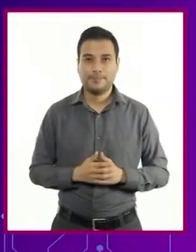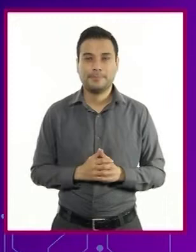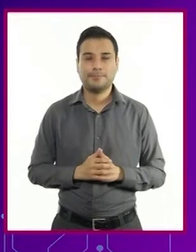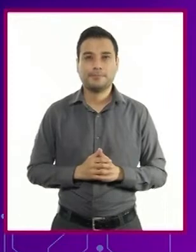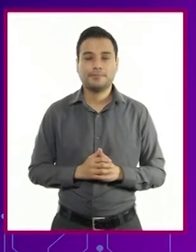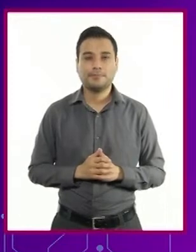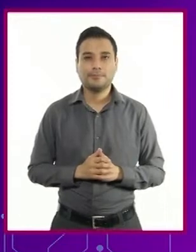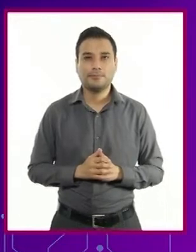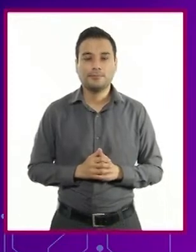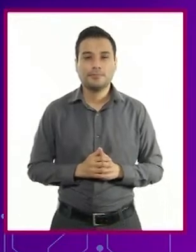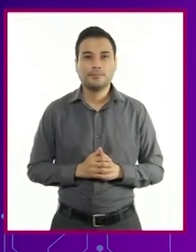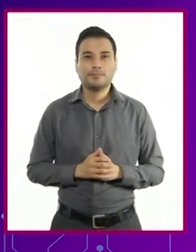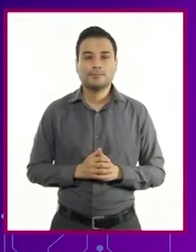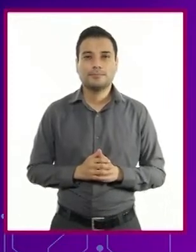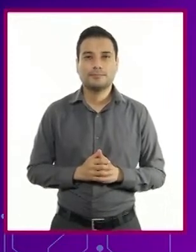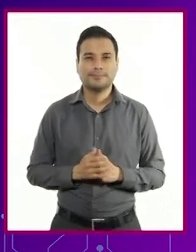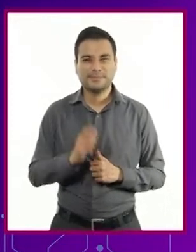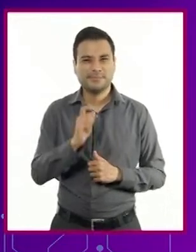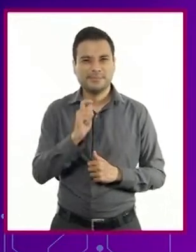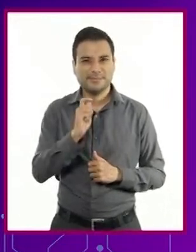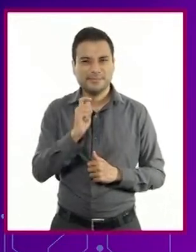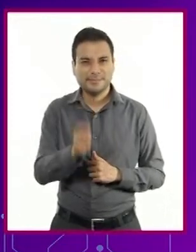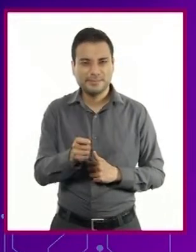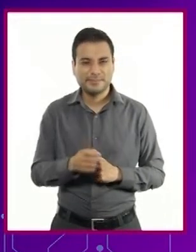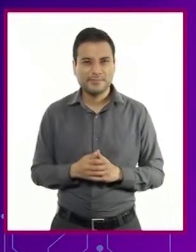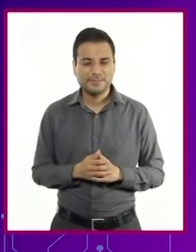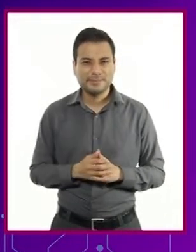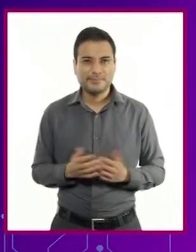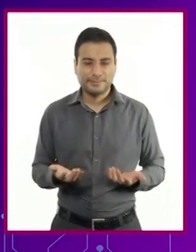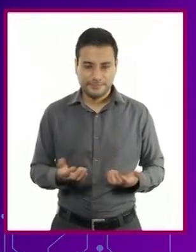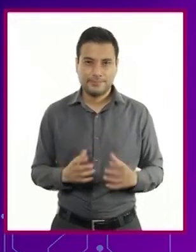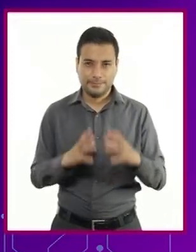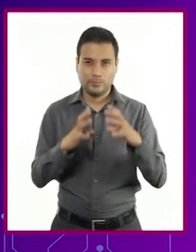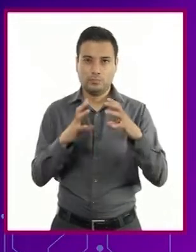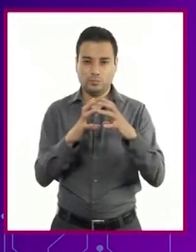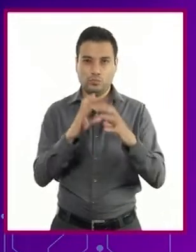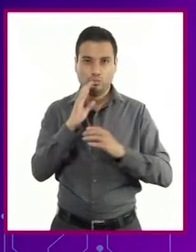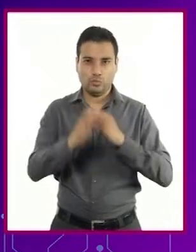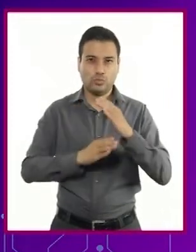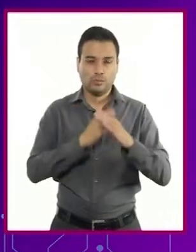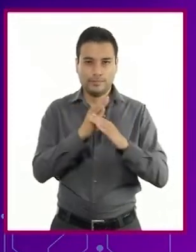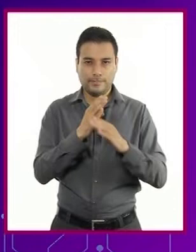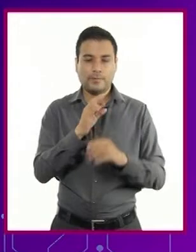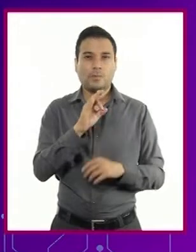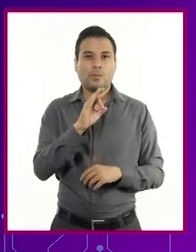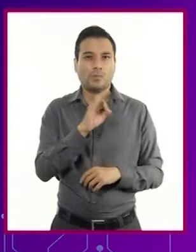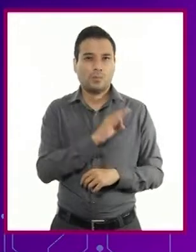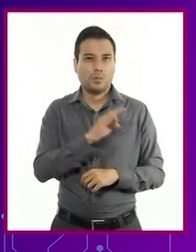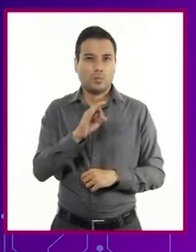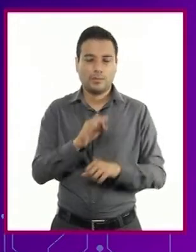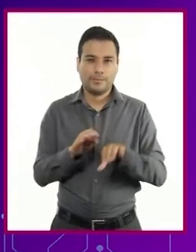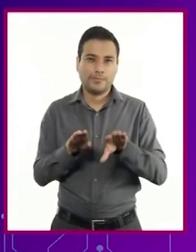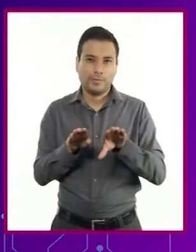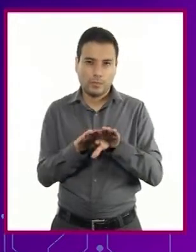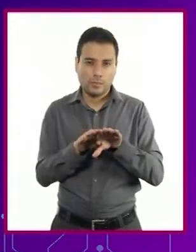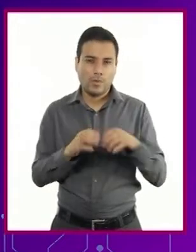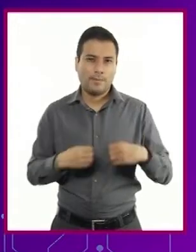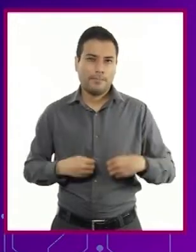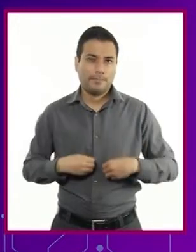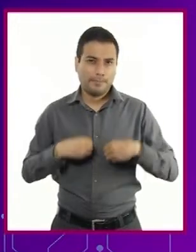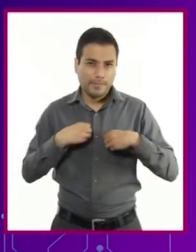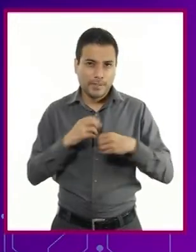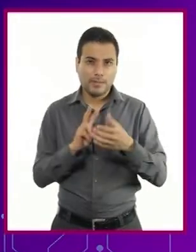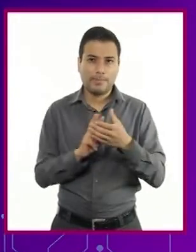El efecto invernadero es el fenómeno natural que permite a nuestro planeta mantener las condiciones necesarias para albergar vida.